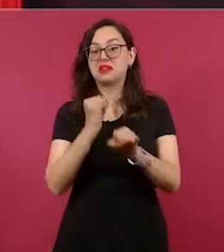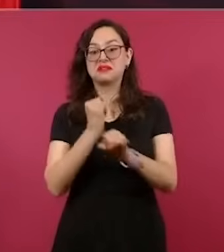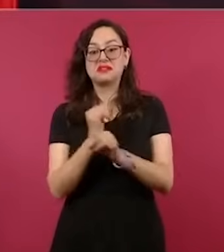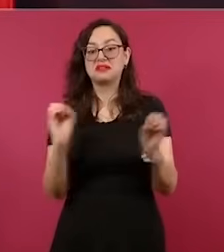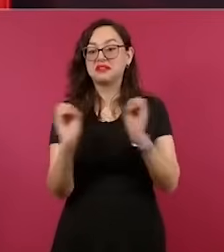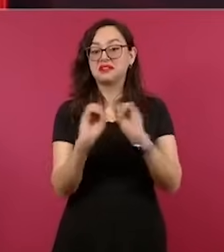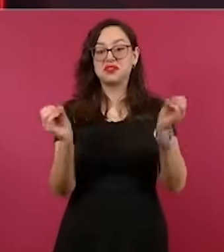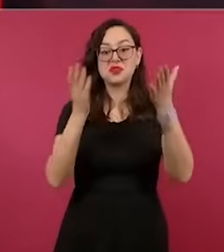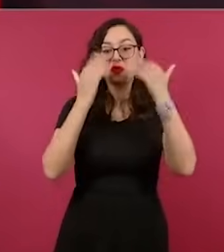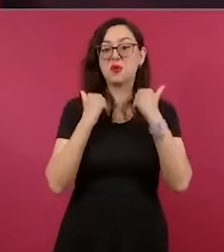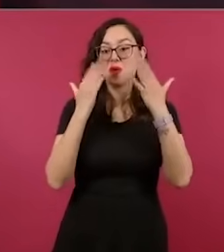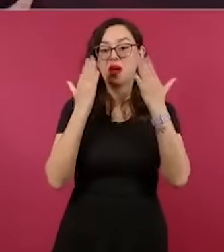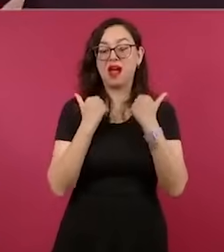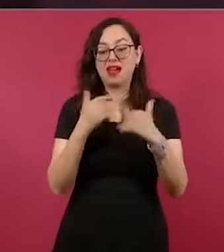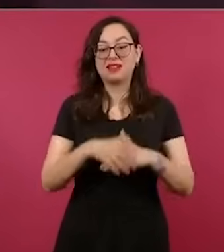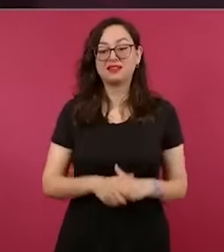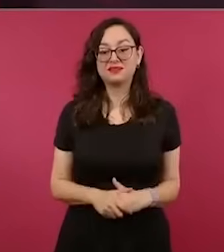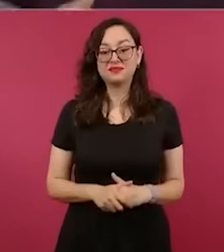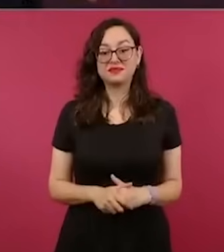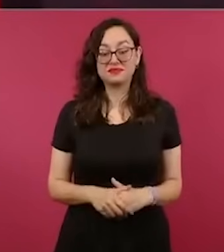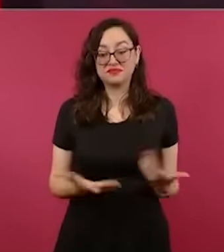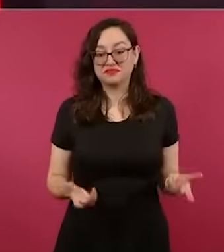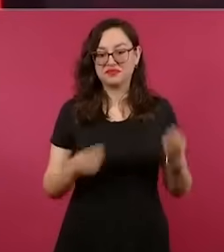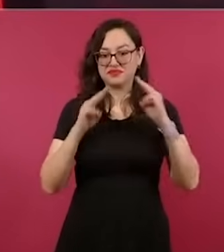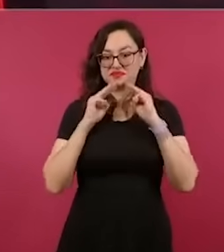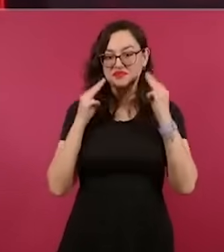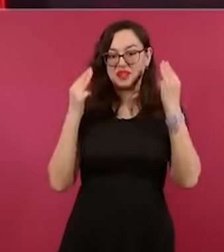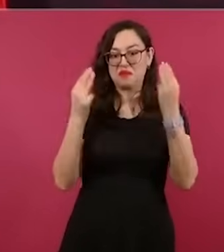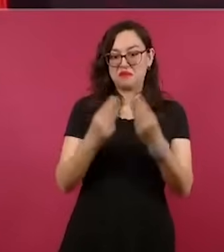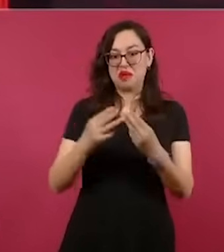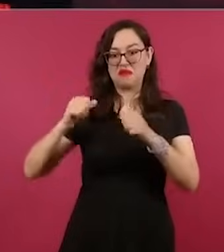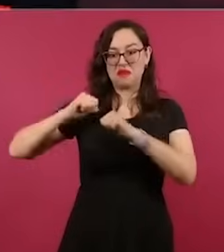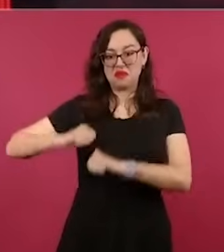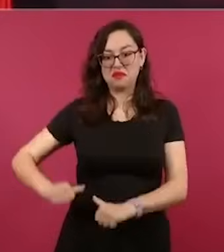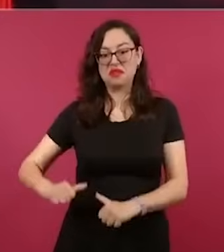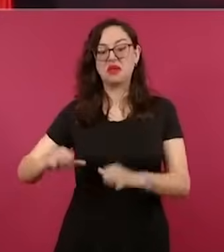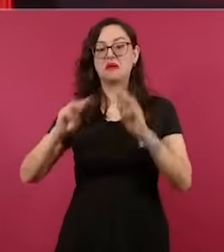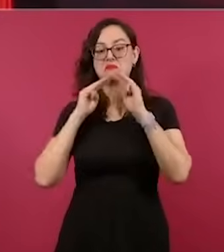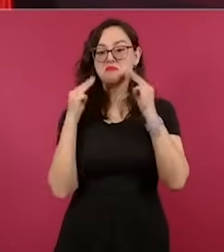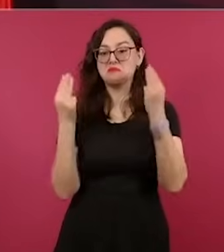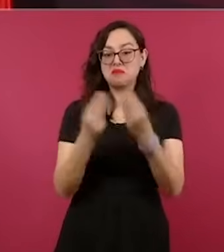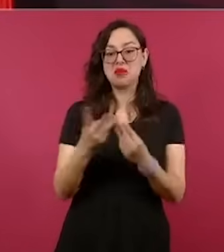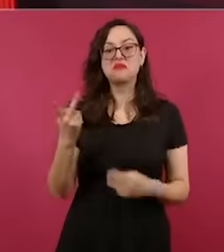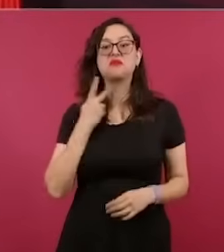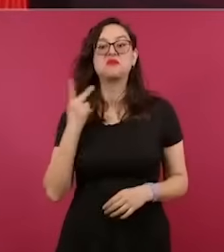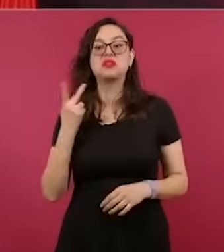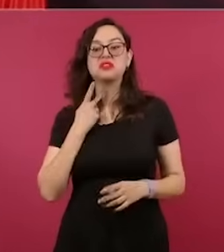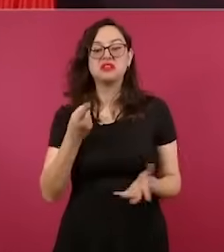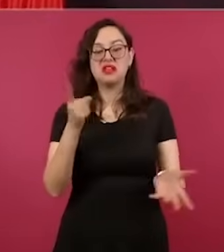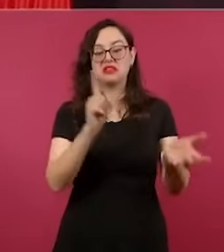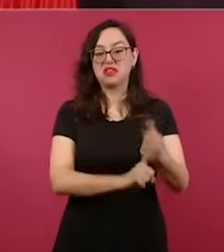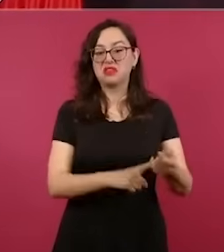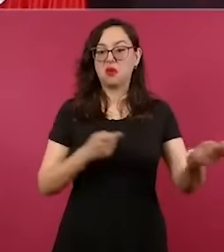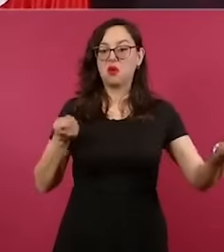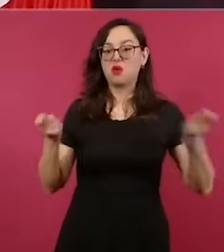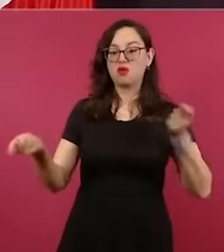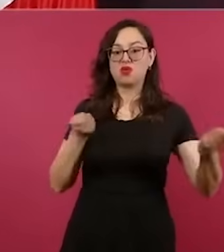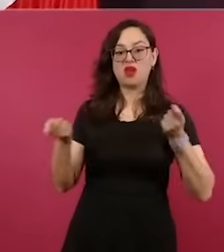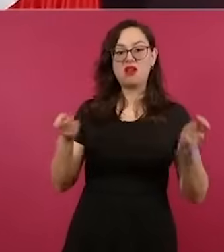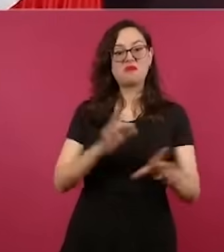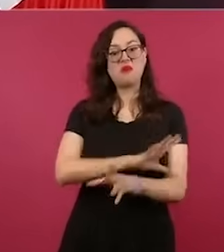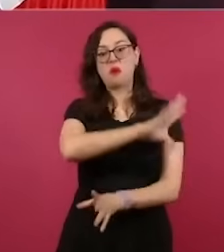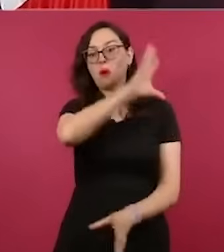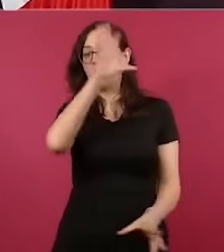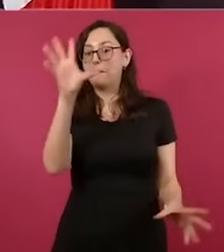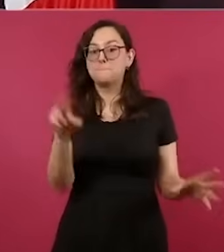Y la mafia del poder acaparó a todos los medios, sobre